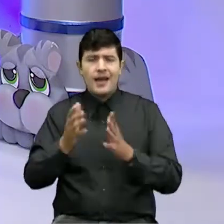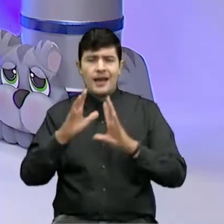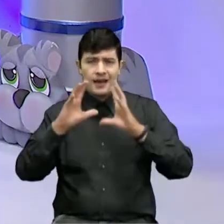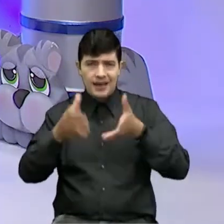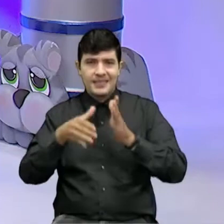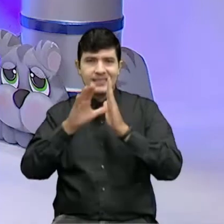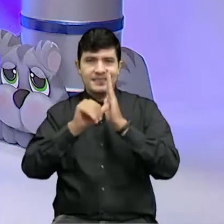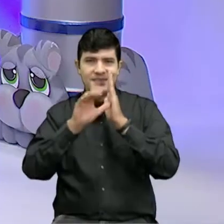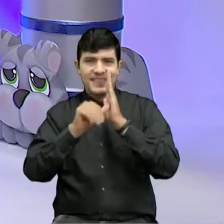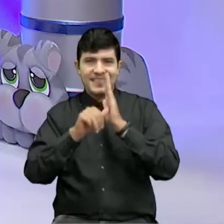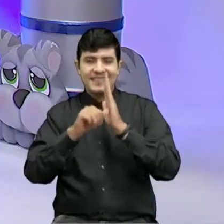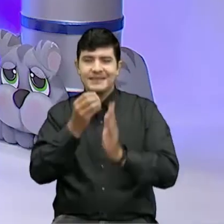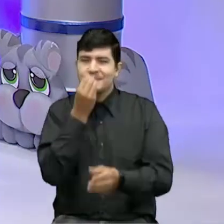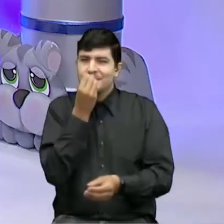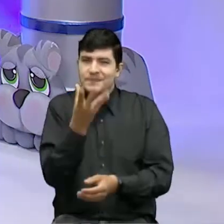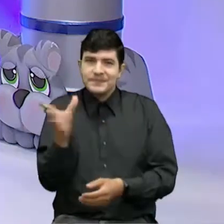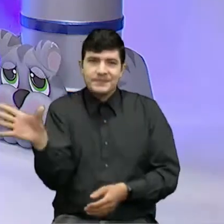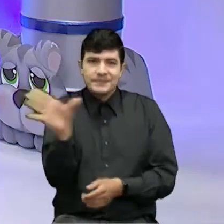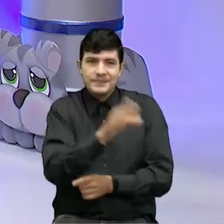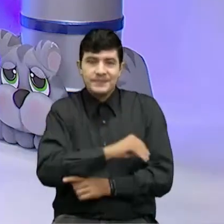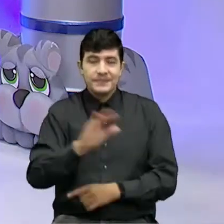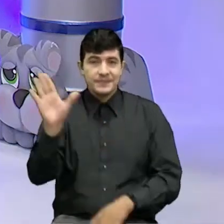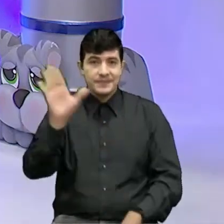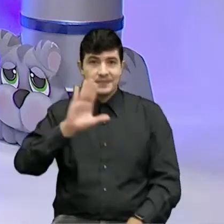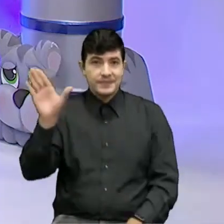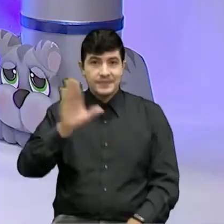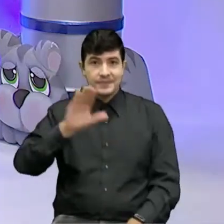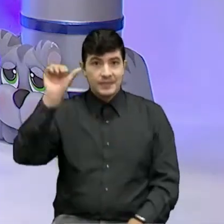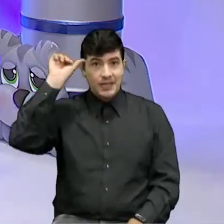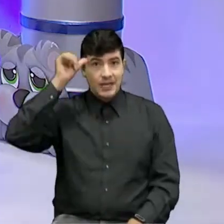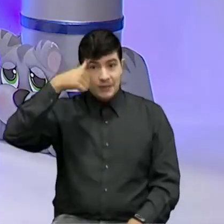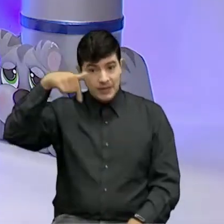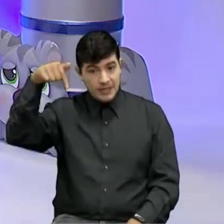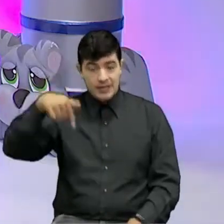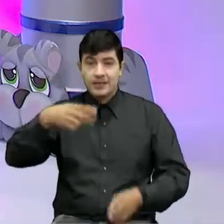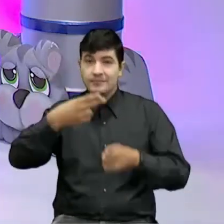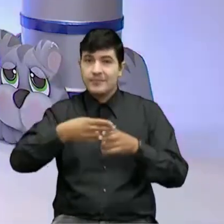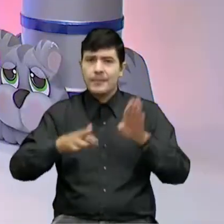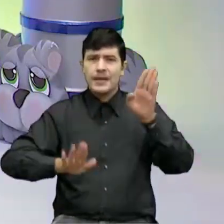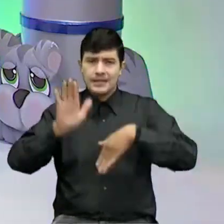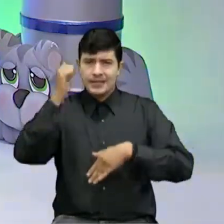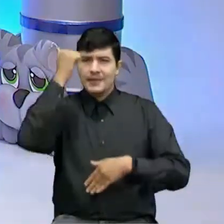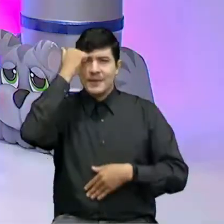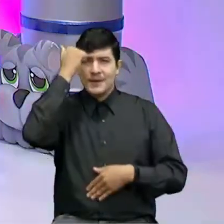clase de ciencias sociales. Un beso para todos y recuerden que esto es Presente.